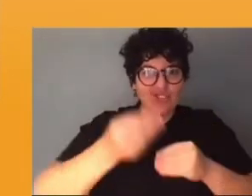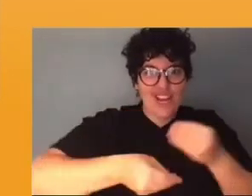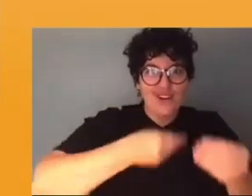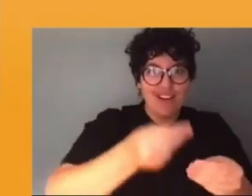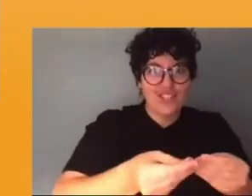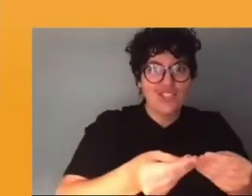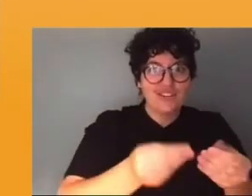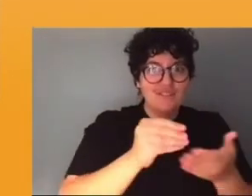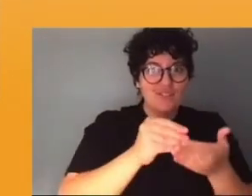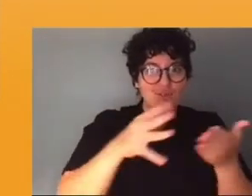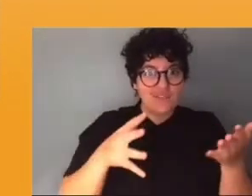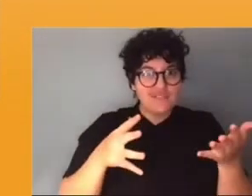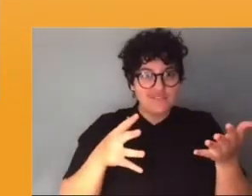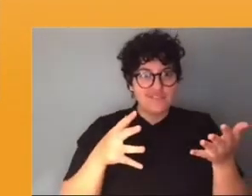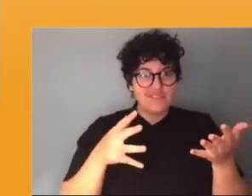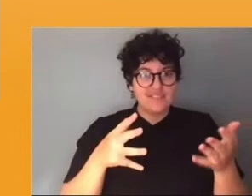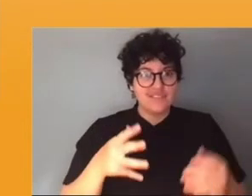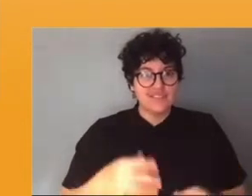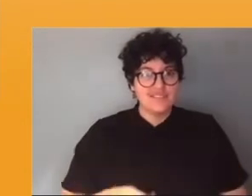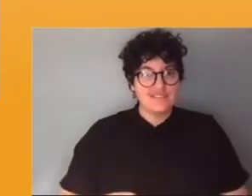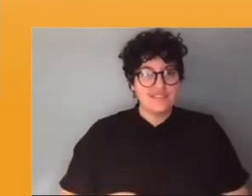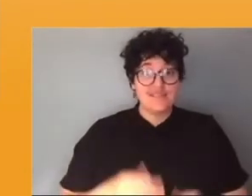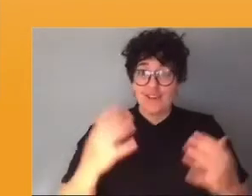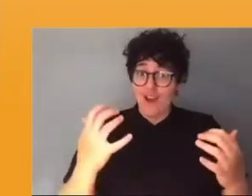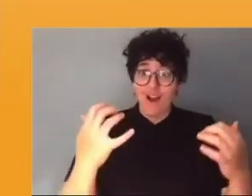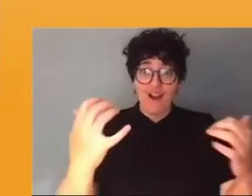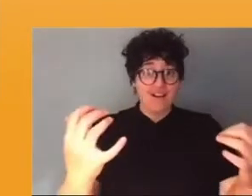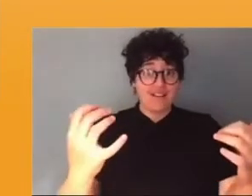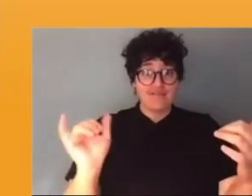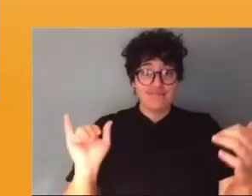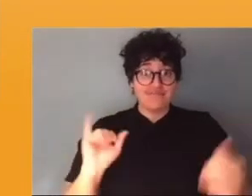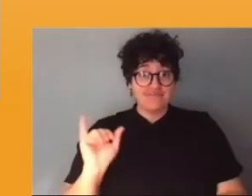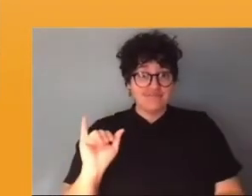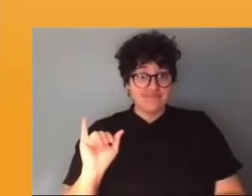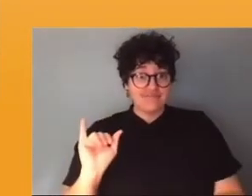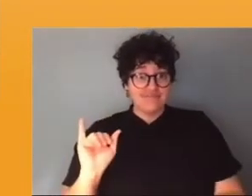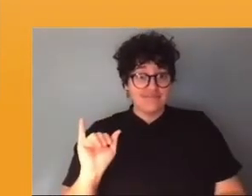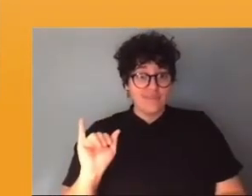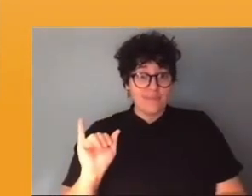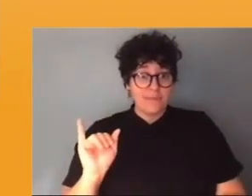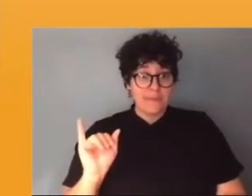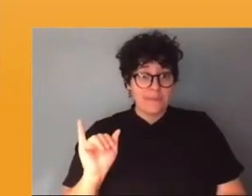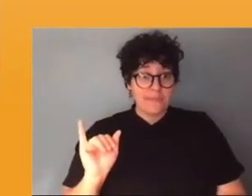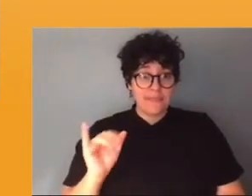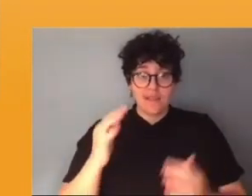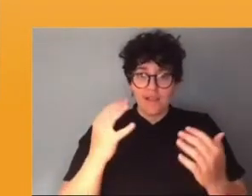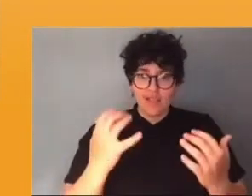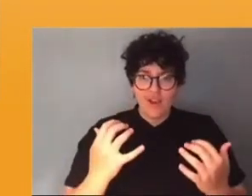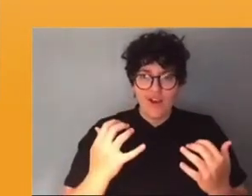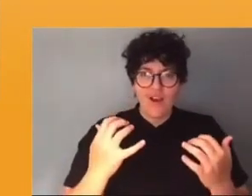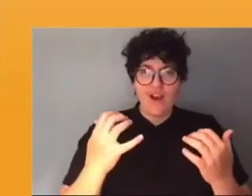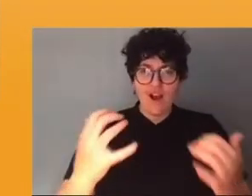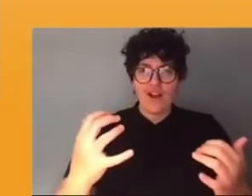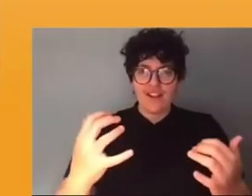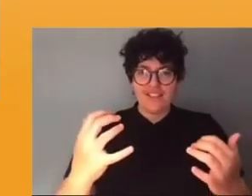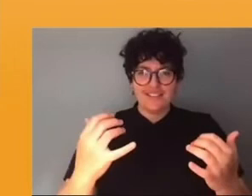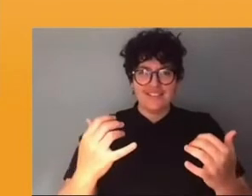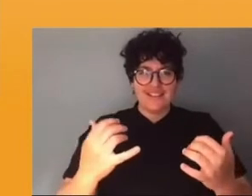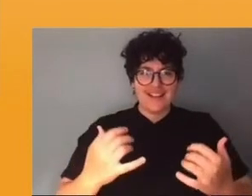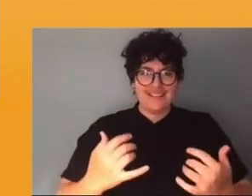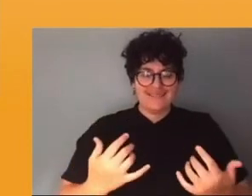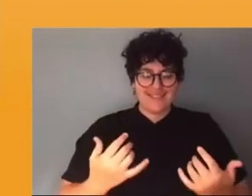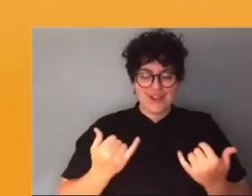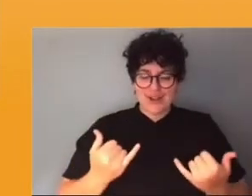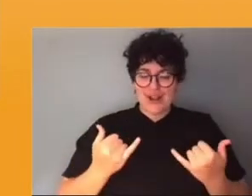de estudiantes y también al público, quienes están viviendo en una